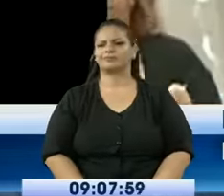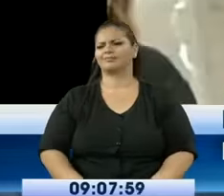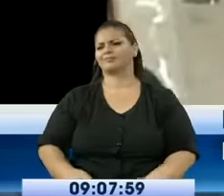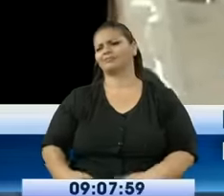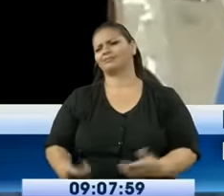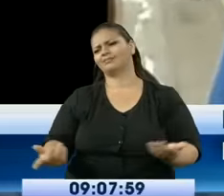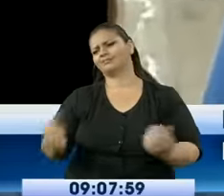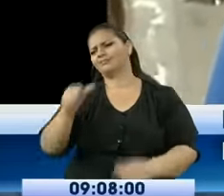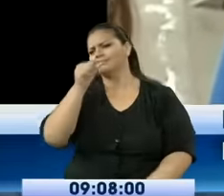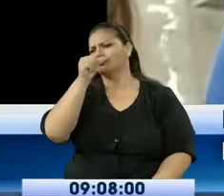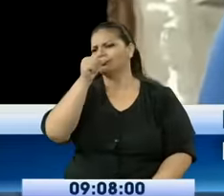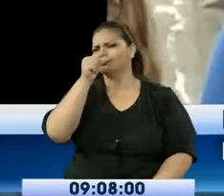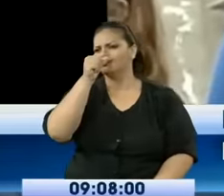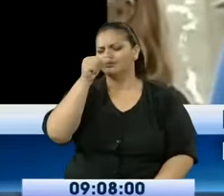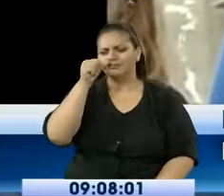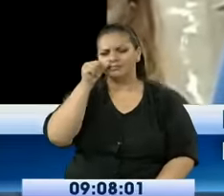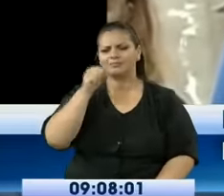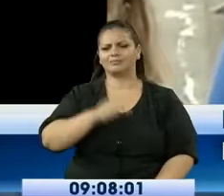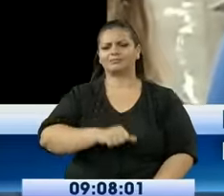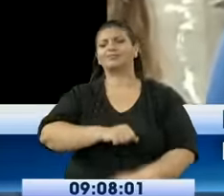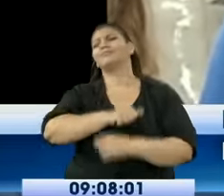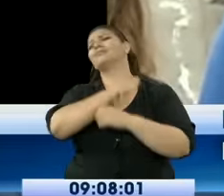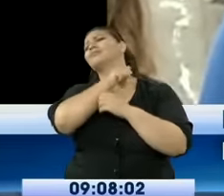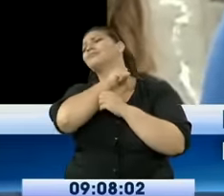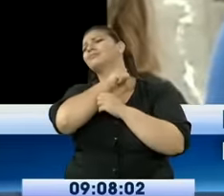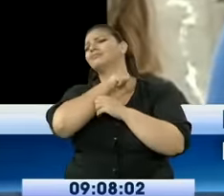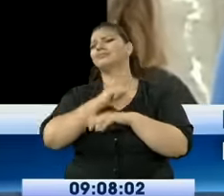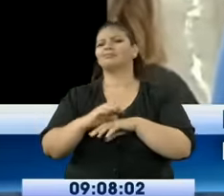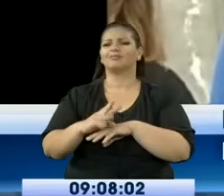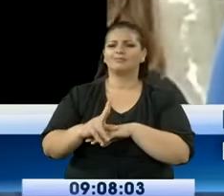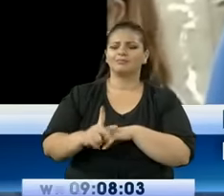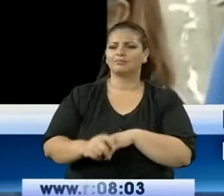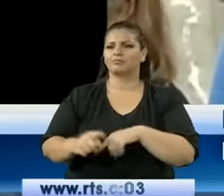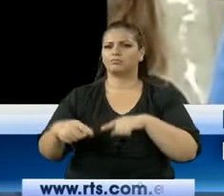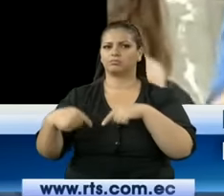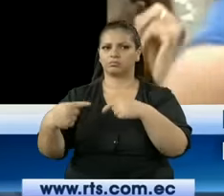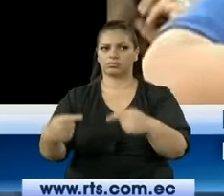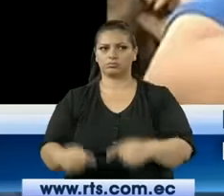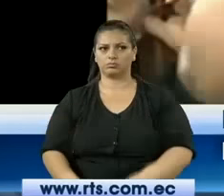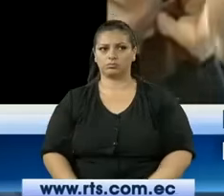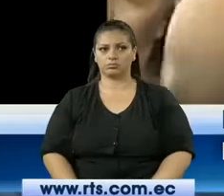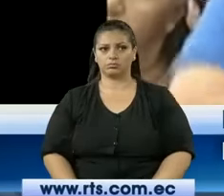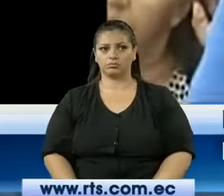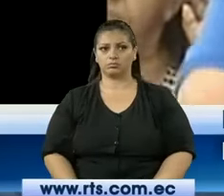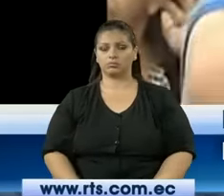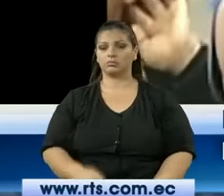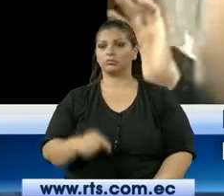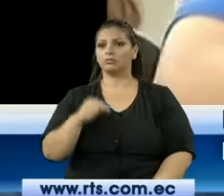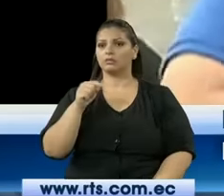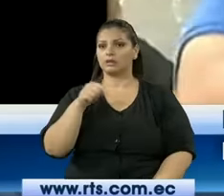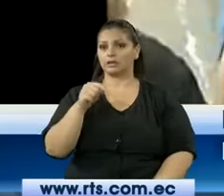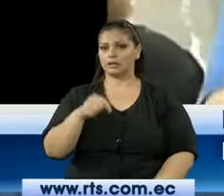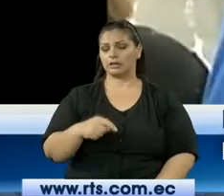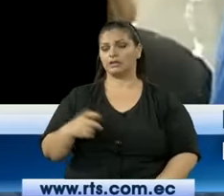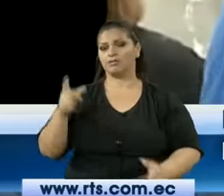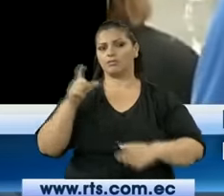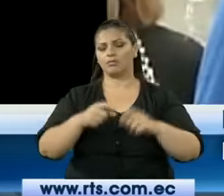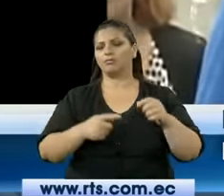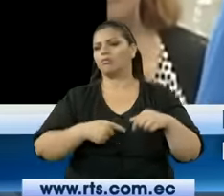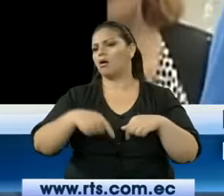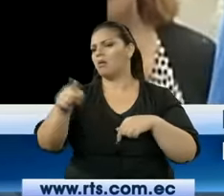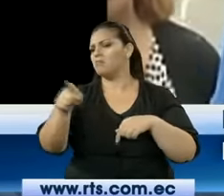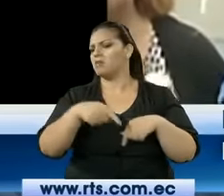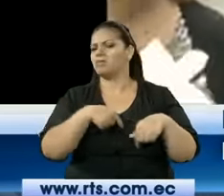sea, como aquí hay bastantes personas, o sea, que vienen a comprar, y este, o sea, hay pueblo que va y viene,